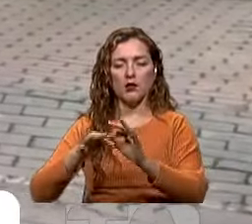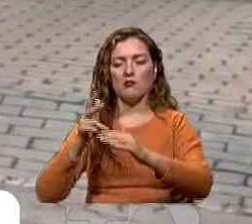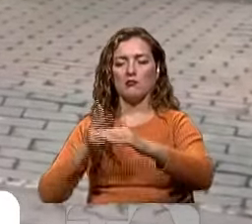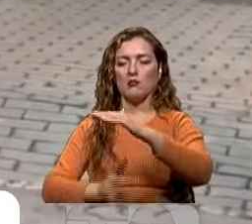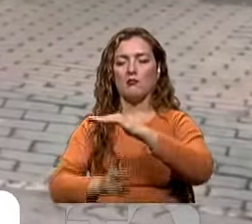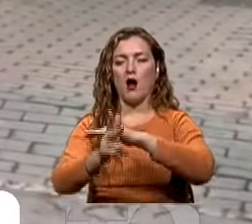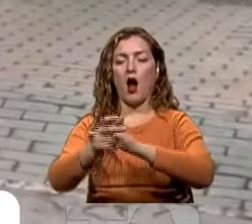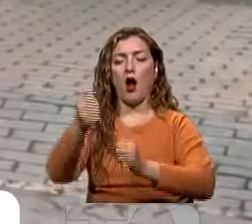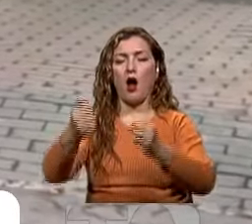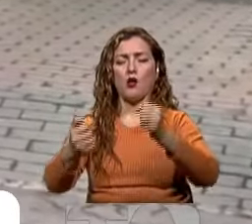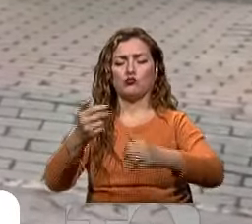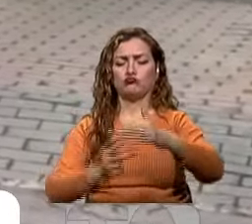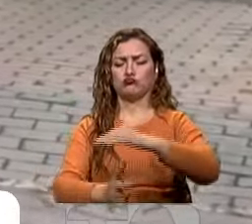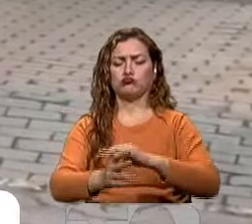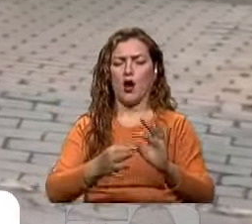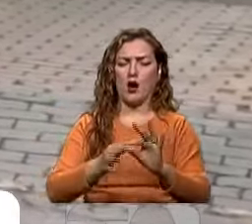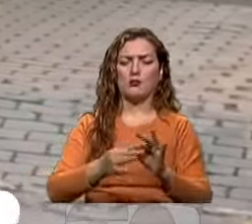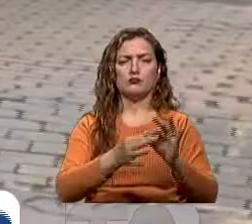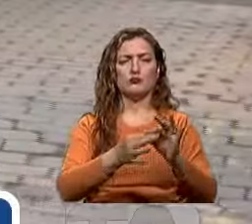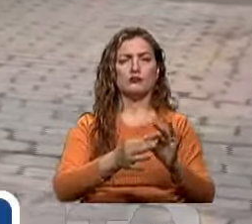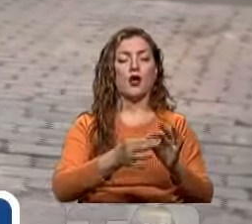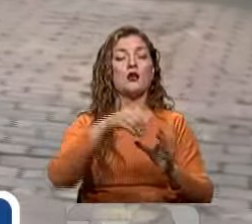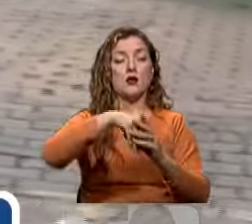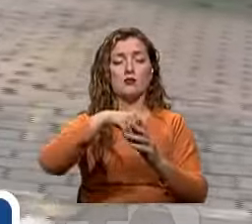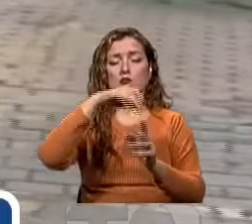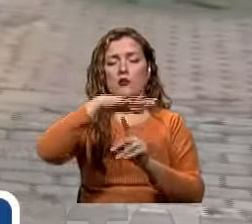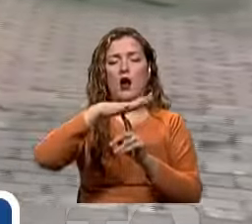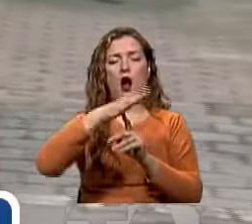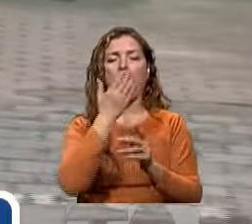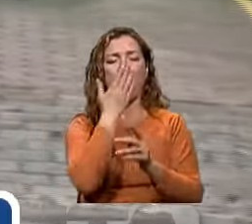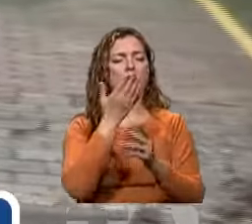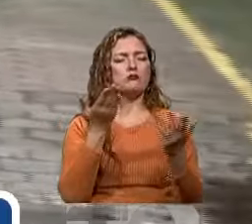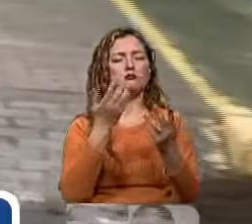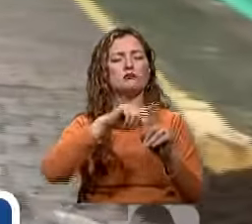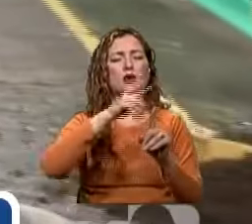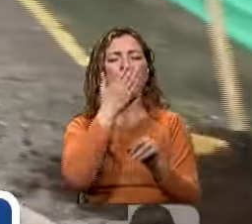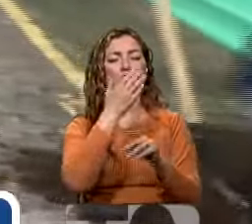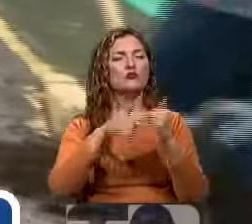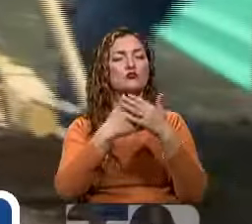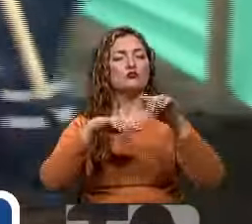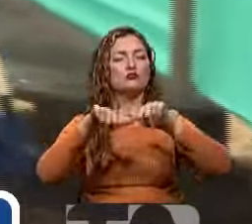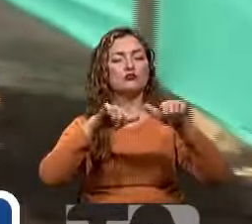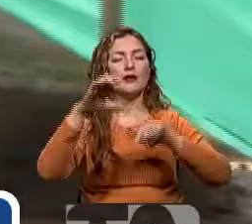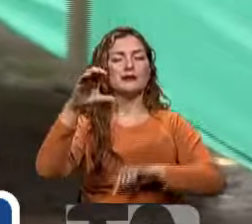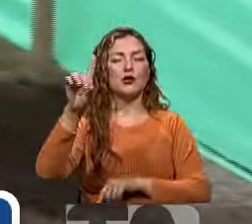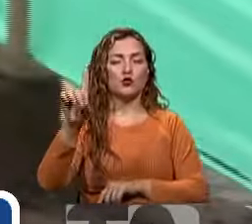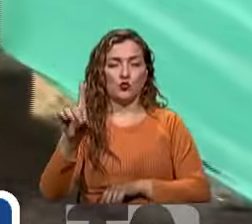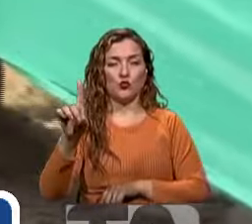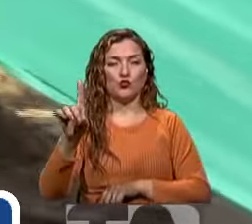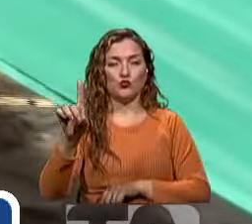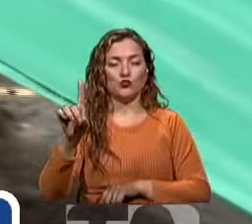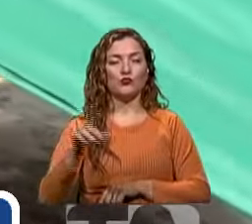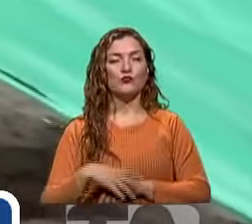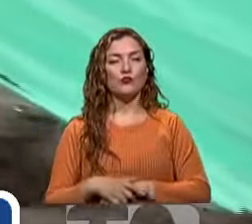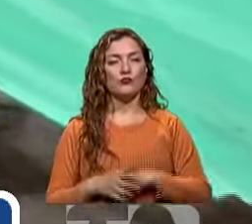del Distrito Metropolitano de Quito, está incluido el Parque de la Carolina. Donde nosotros nos encontramos es el parqueadero C1, el cual corresponde, para que